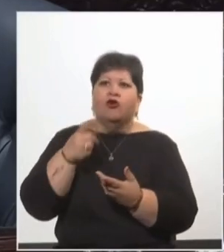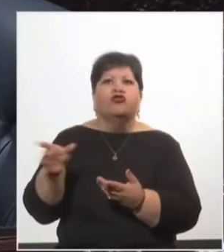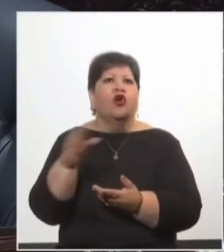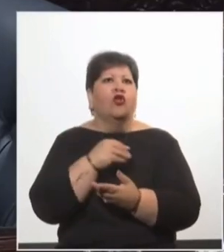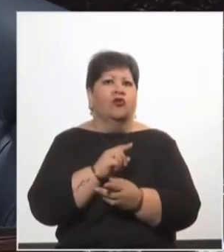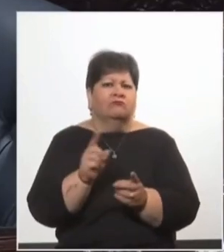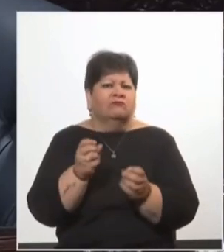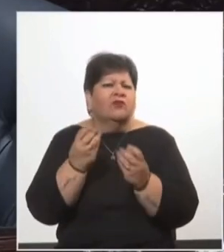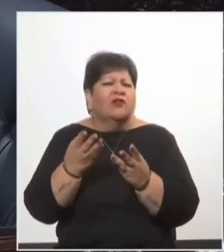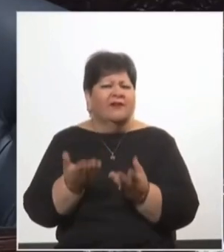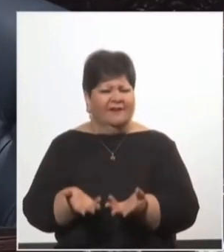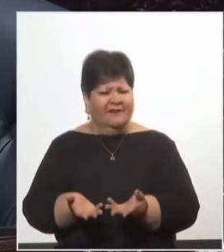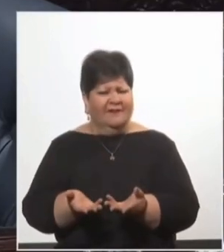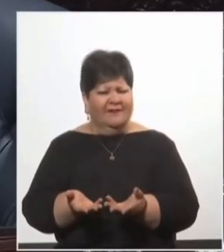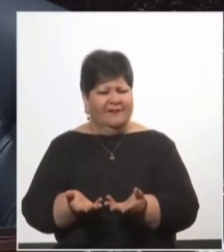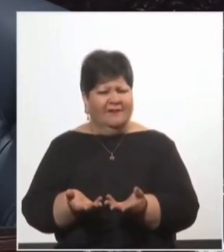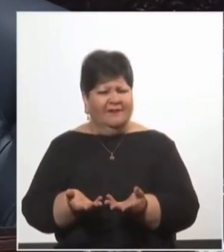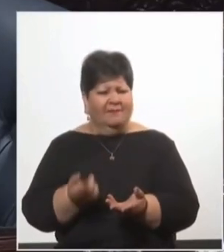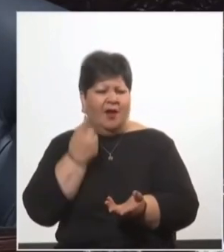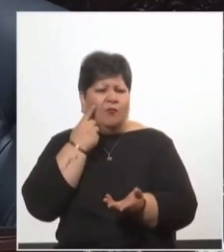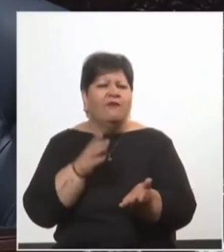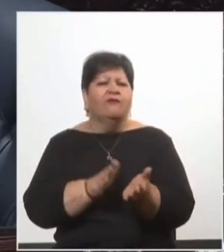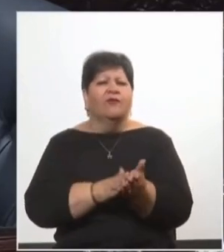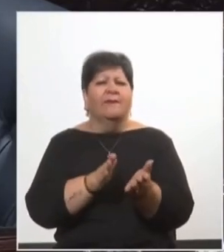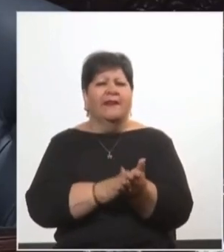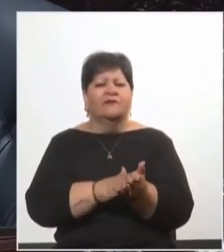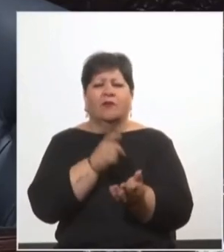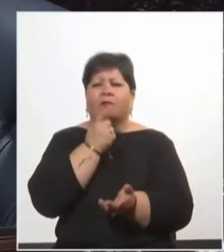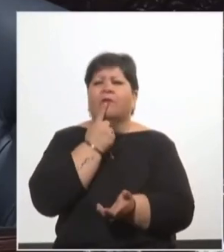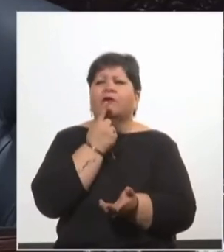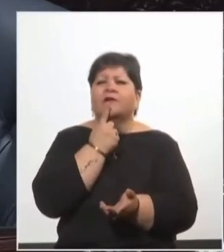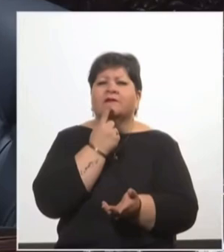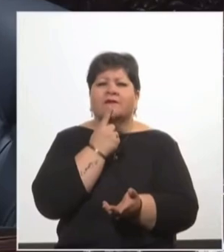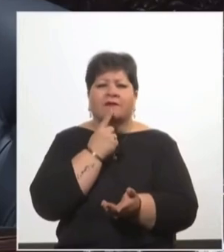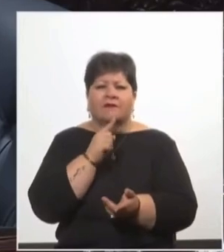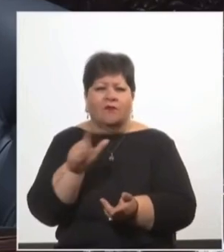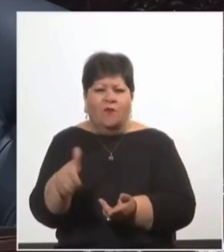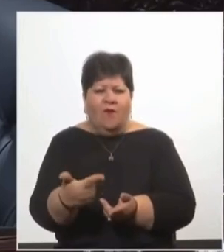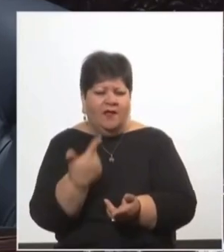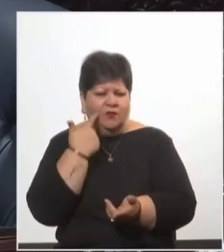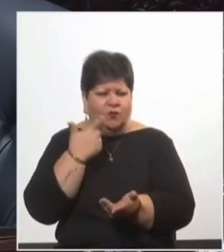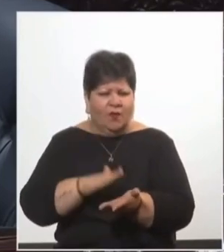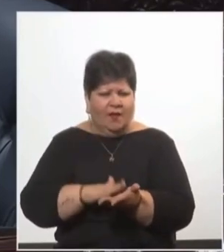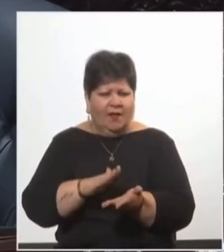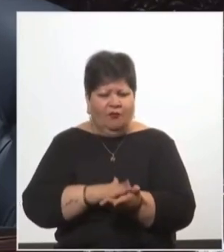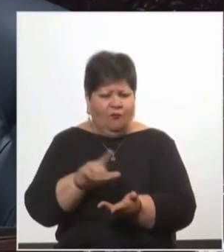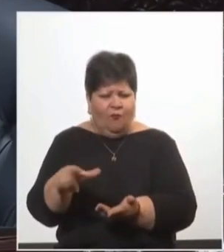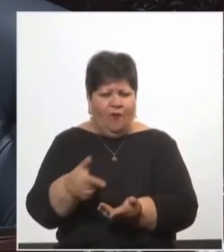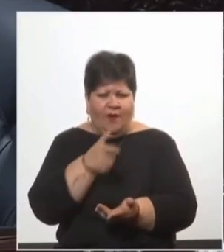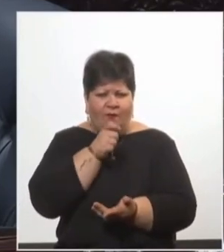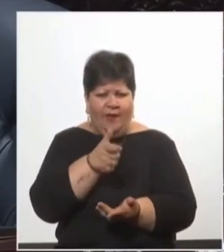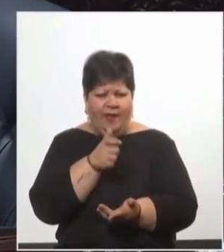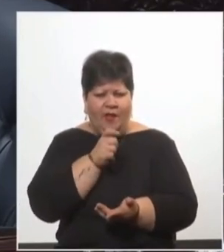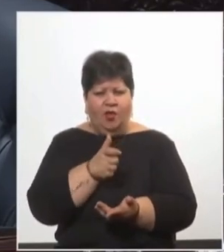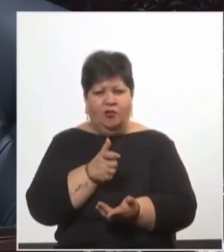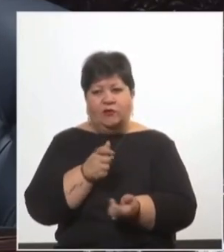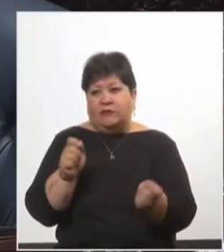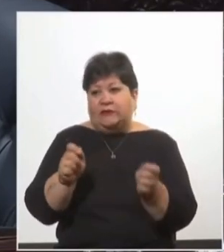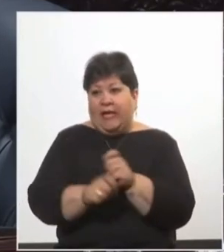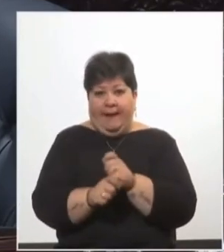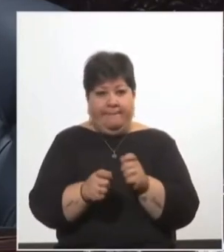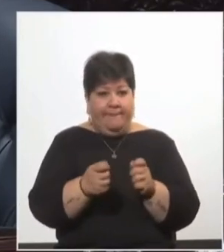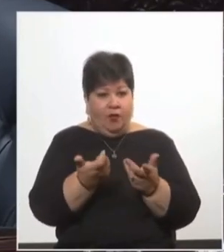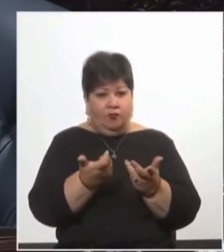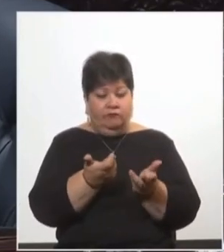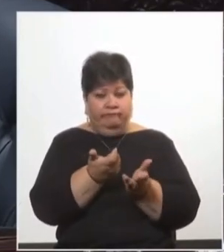se dice eso? Para una fundamentación política que no se sustenta. Si hay cambios paramétricos, es hasta